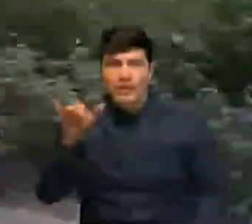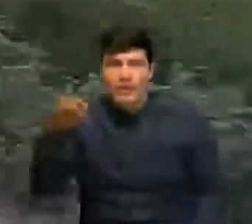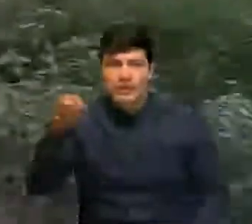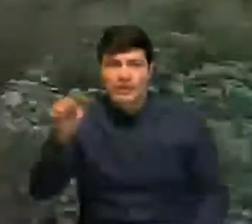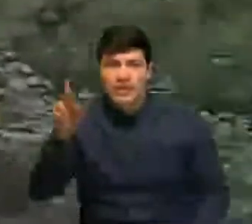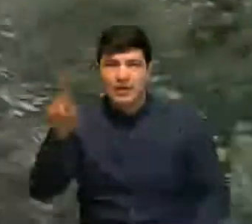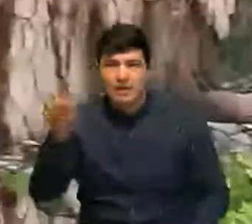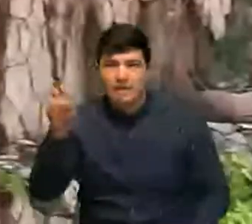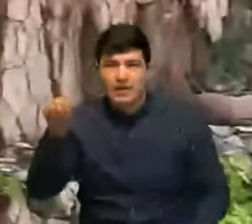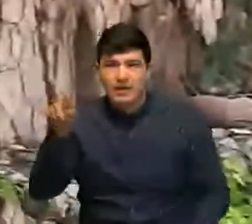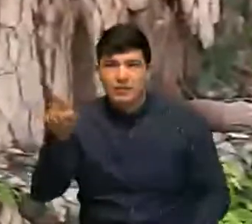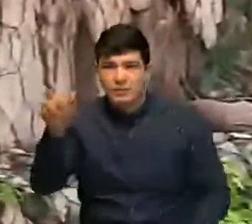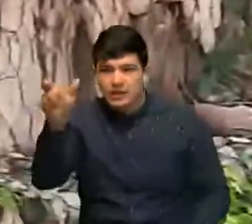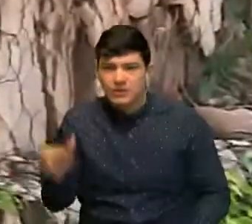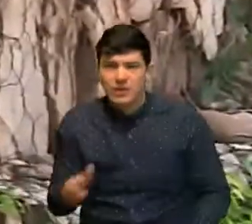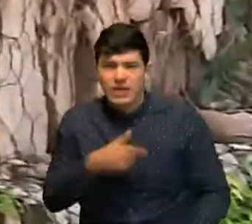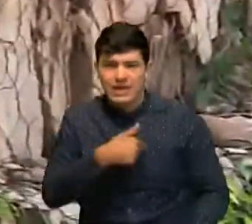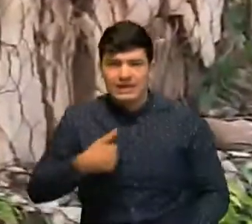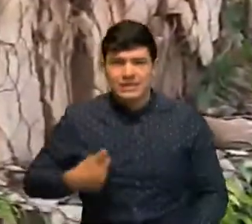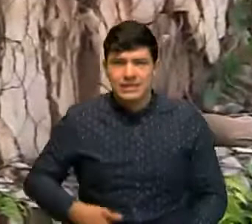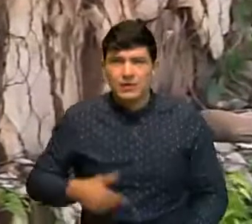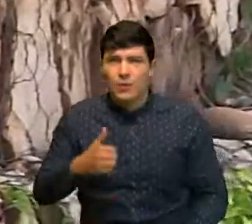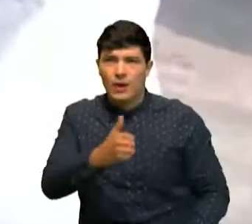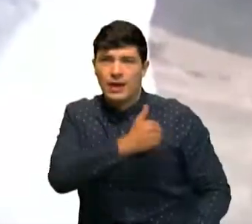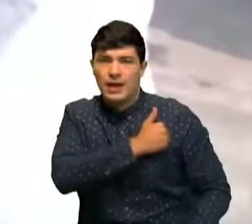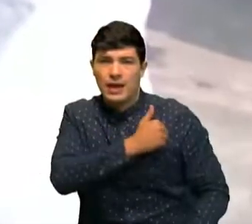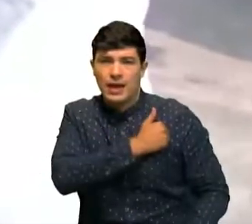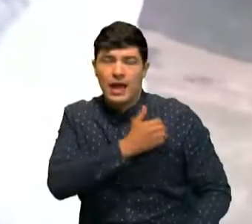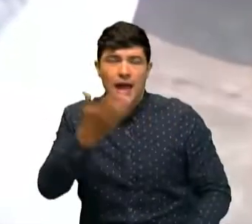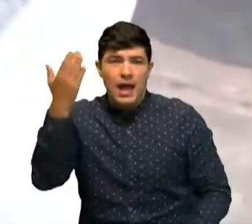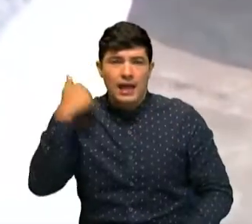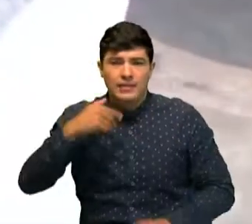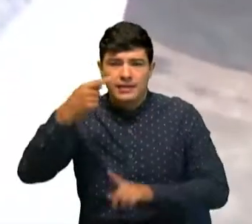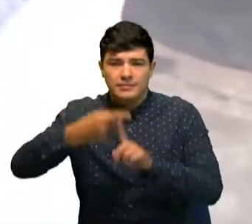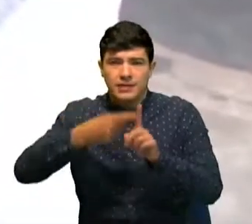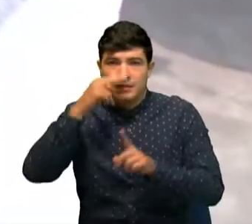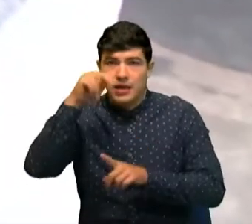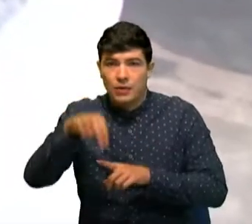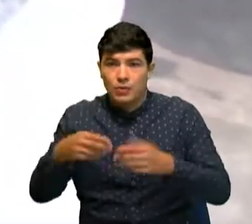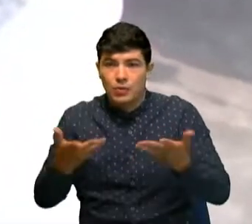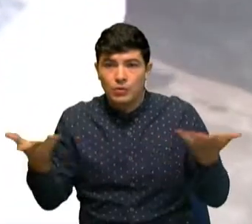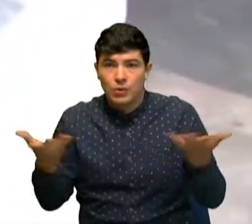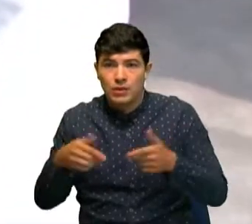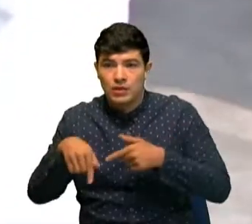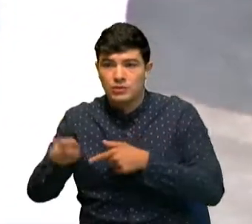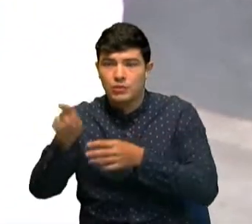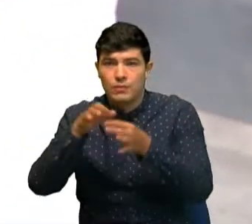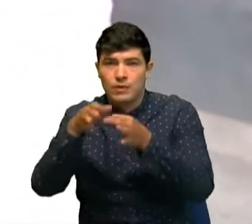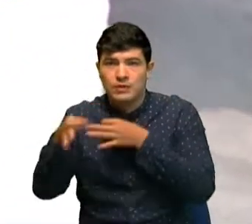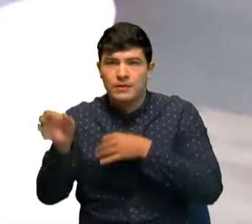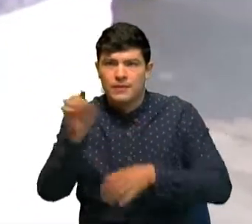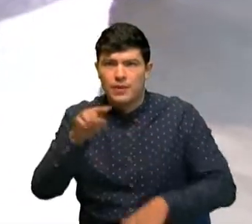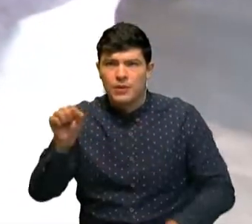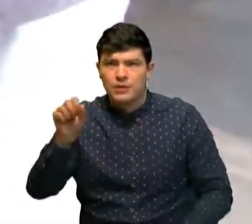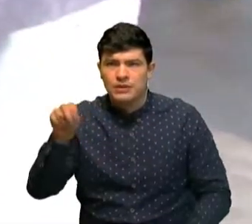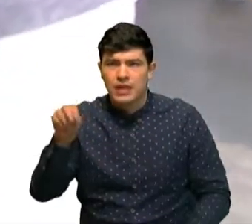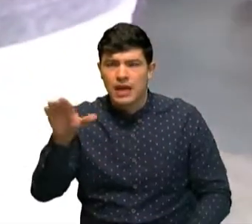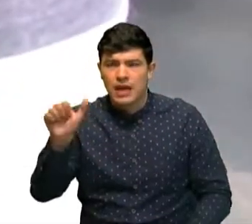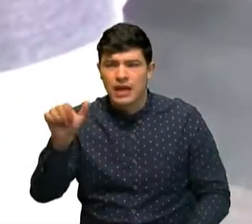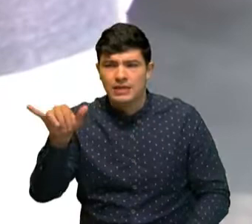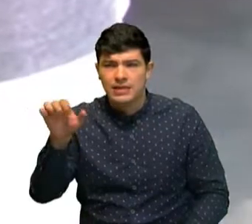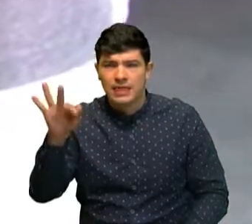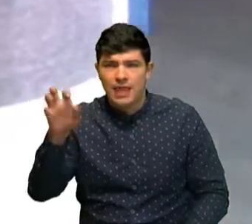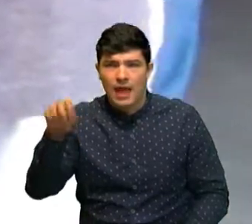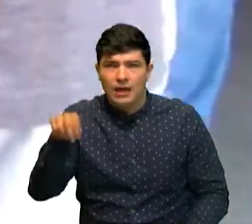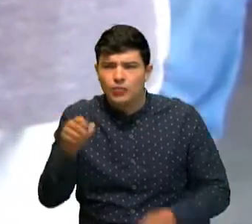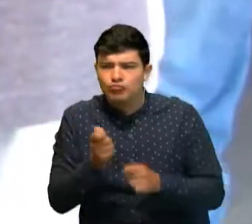un ciudadano chino-canadiense registrado en el mes de junio del presente año en el municipio de San Cayetano, a pocos